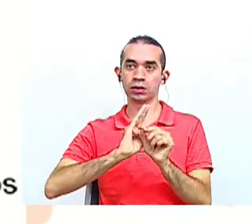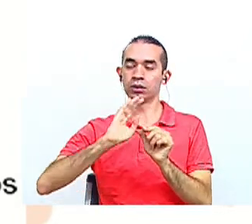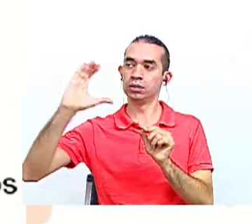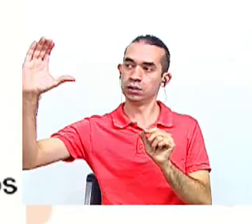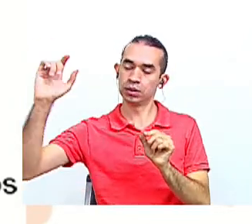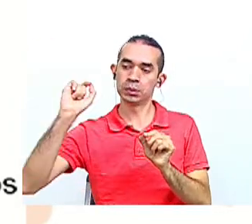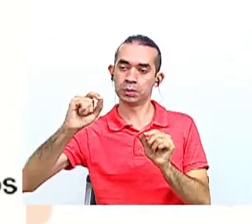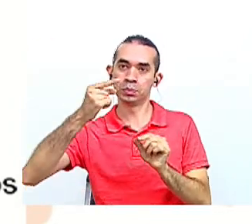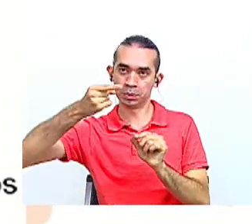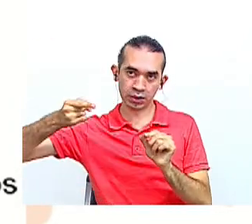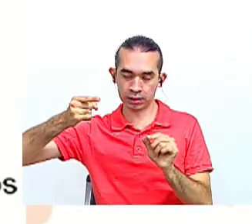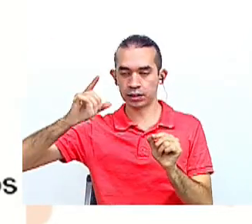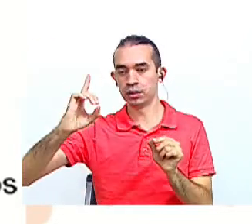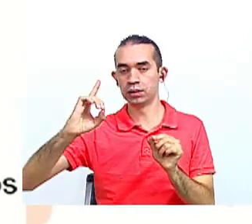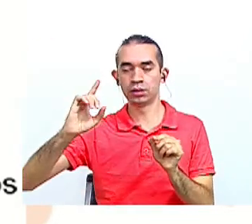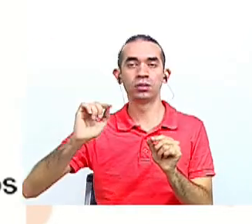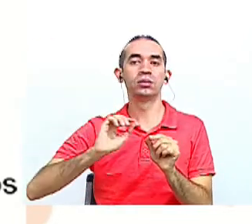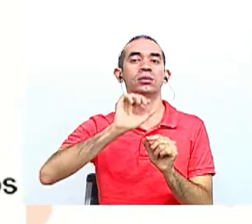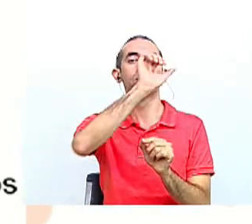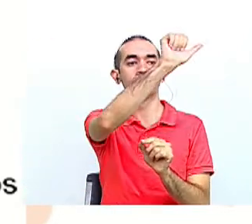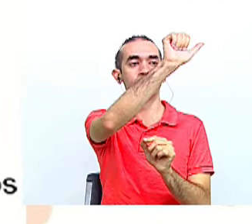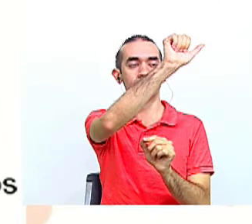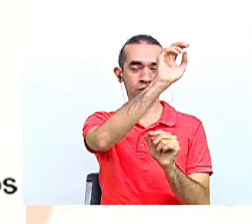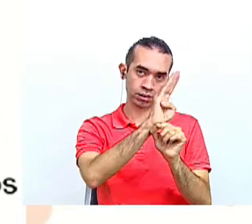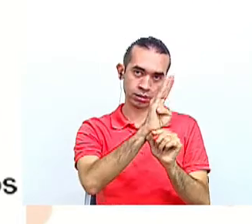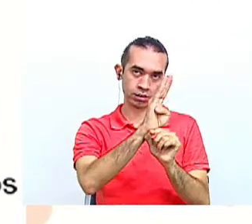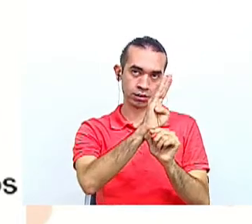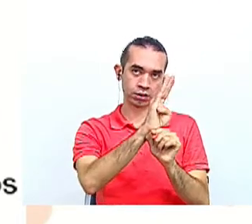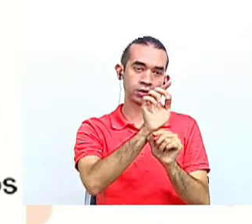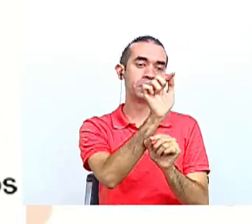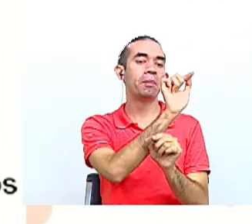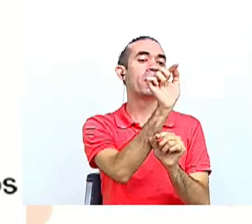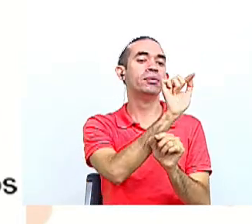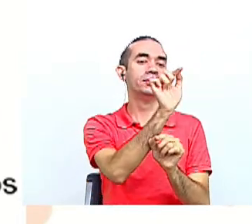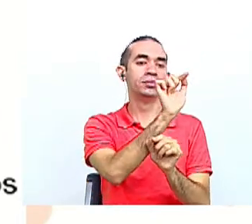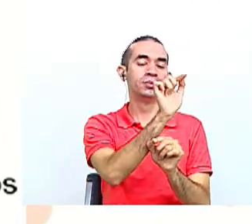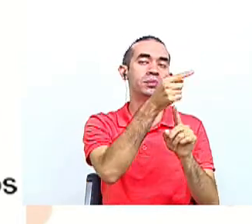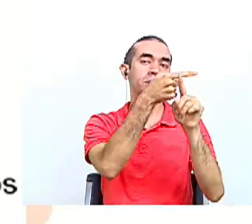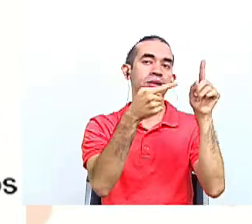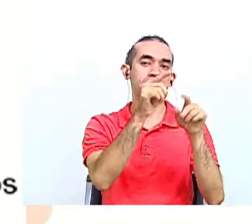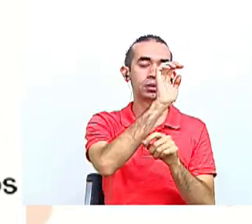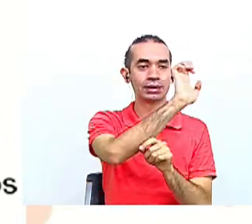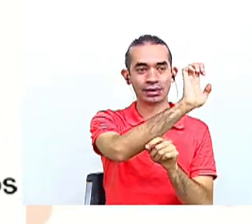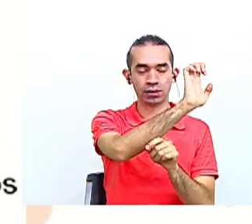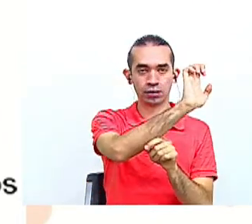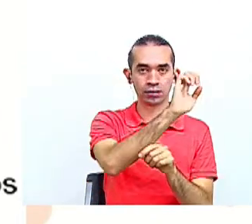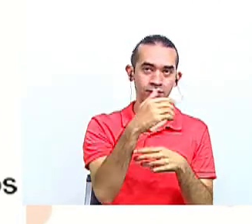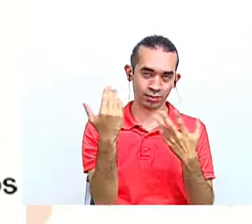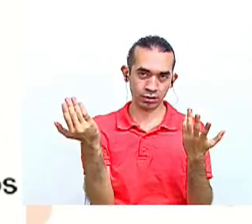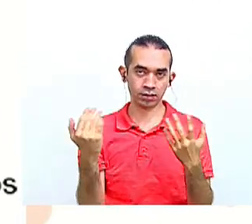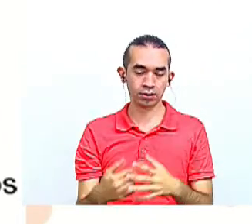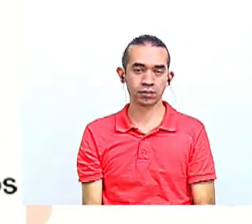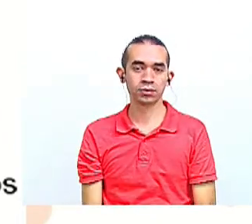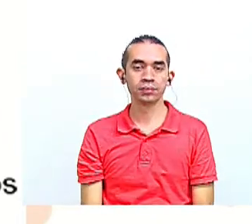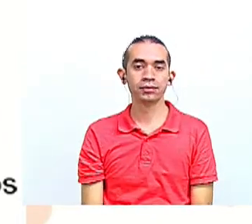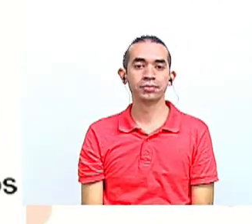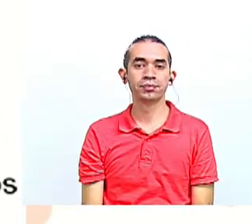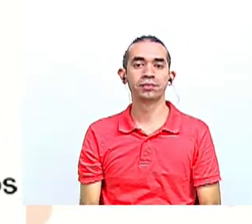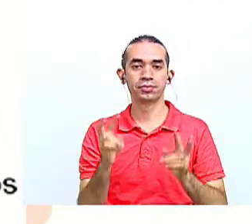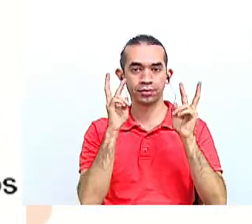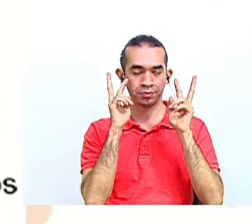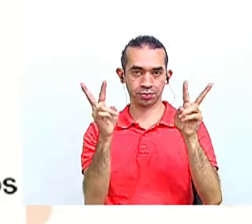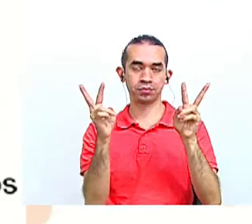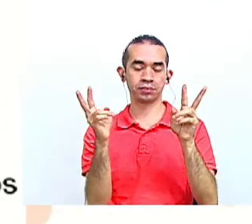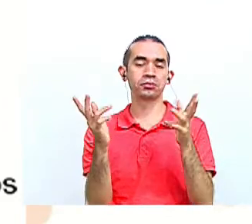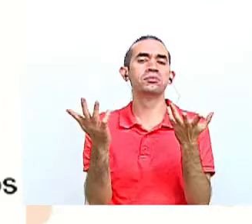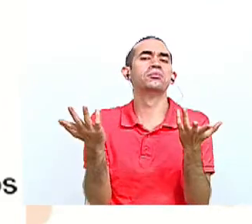es D, y para AB, el punto medio es E. Entonces,